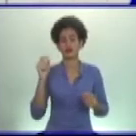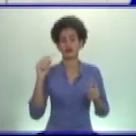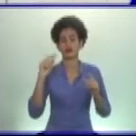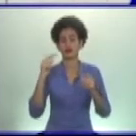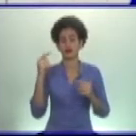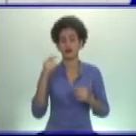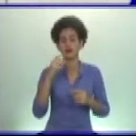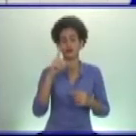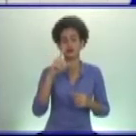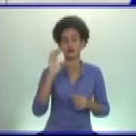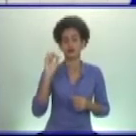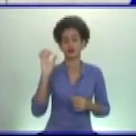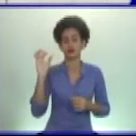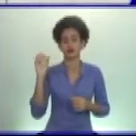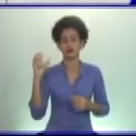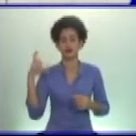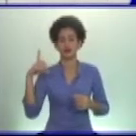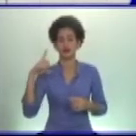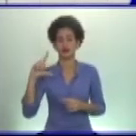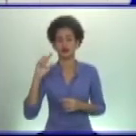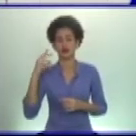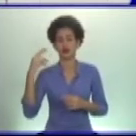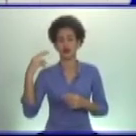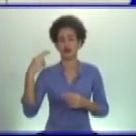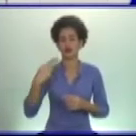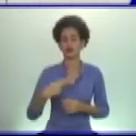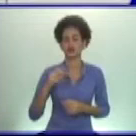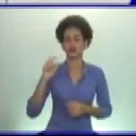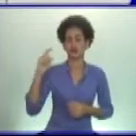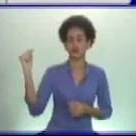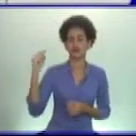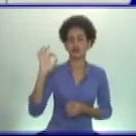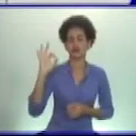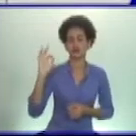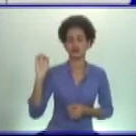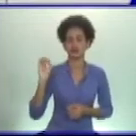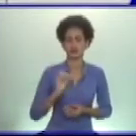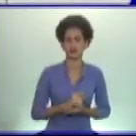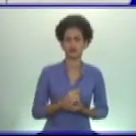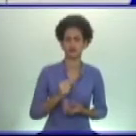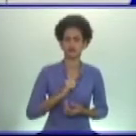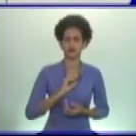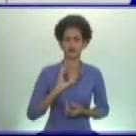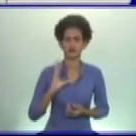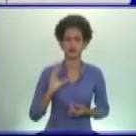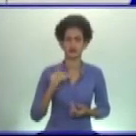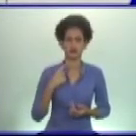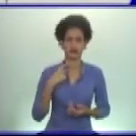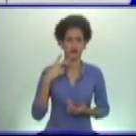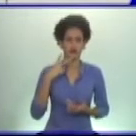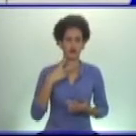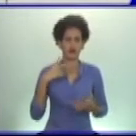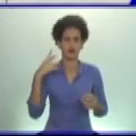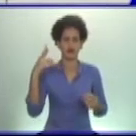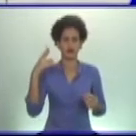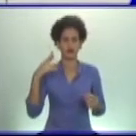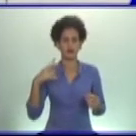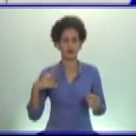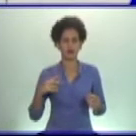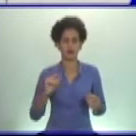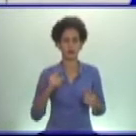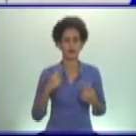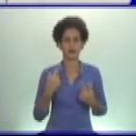menos 80. Primero, recuerden que qué me quiere decir esa expresión, que yo estoy evaluando la función para menos